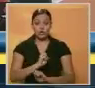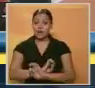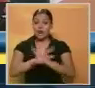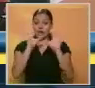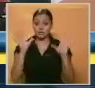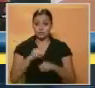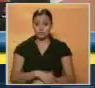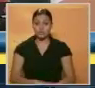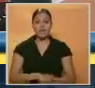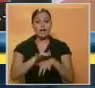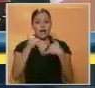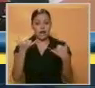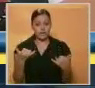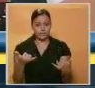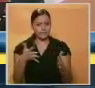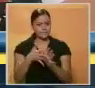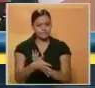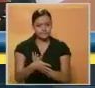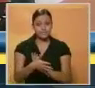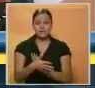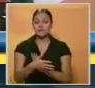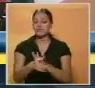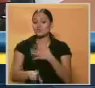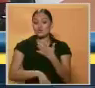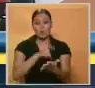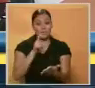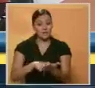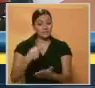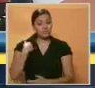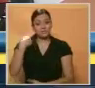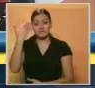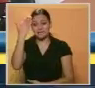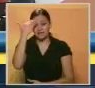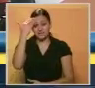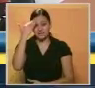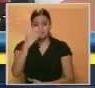claridad. Ahora bien, es absolutamente